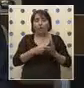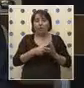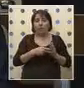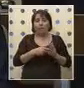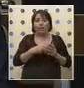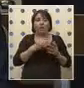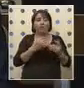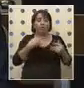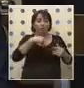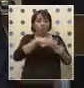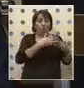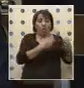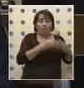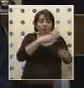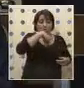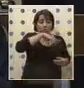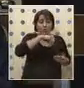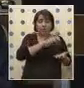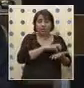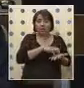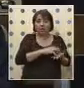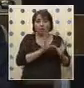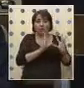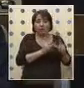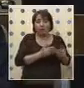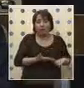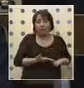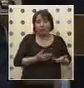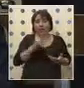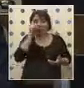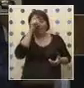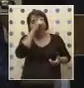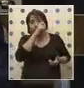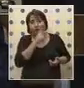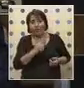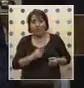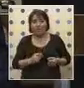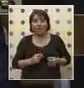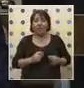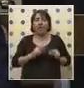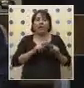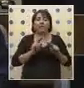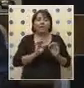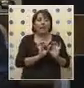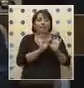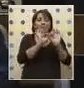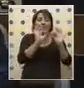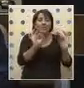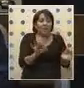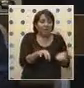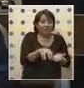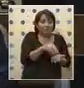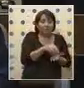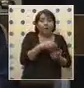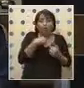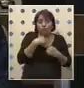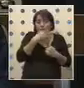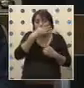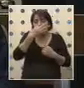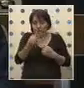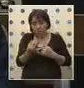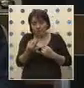los usuarios normales de nuestra región. Yo sé que es difícil crear condiciones particulares distintas, pero hago la mención